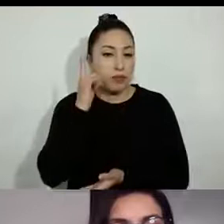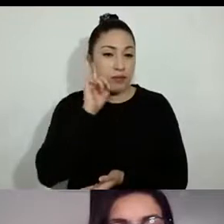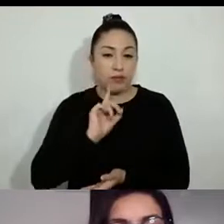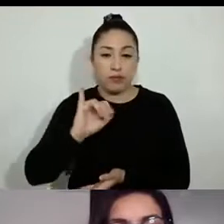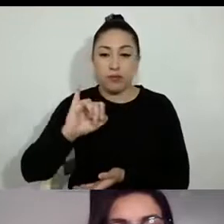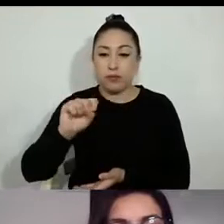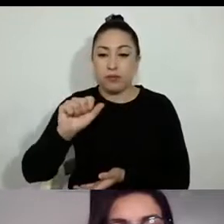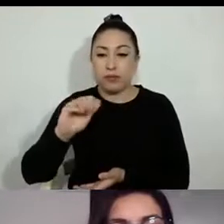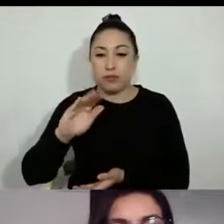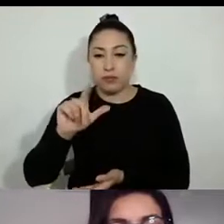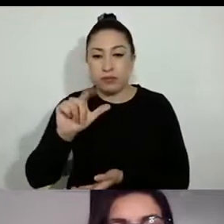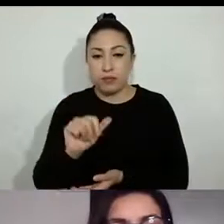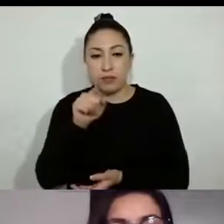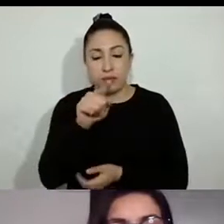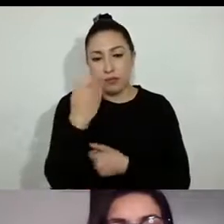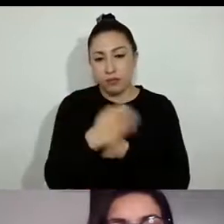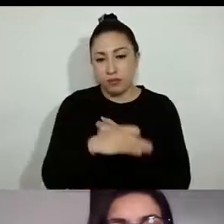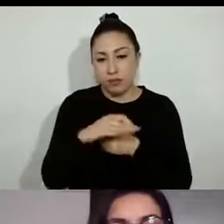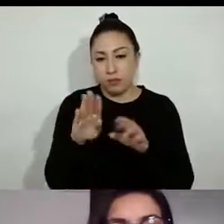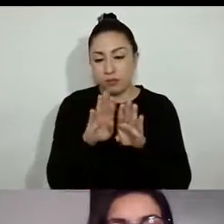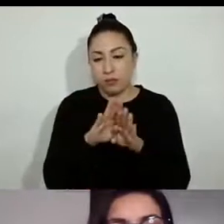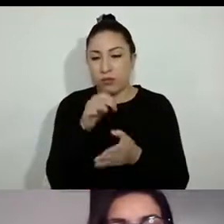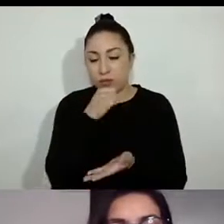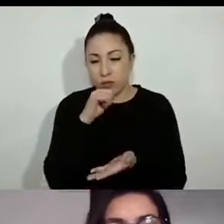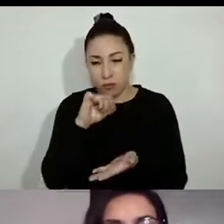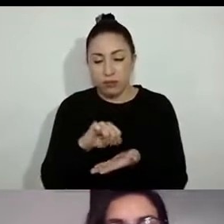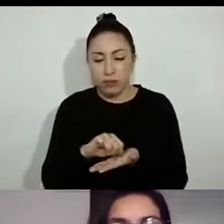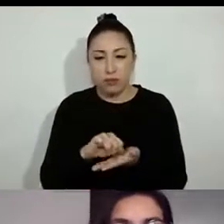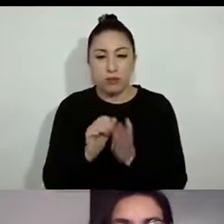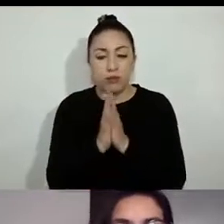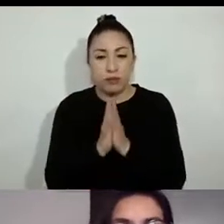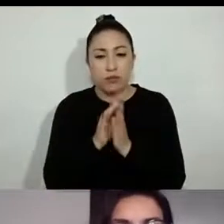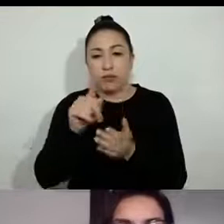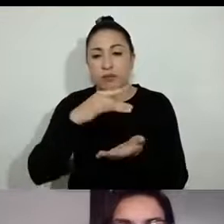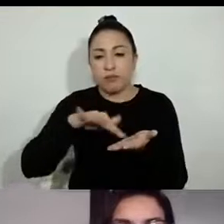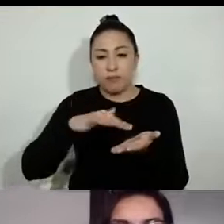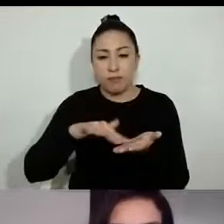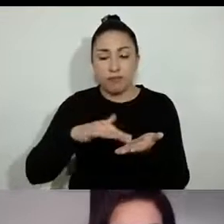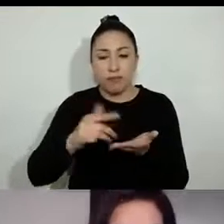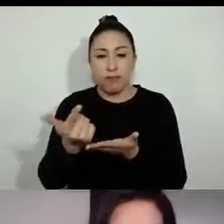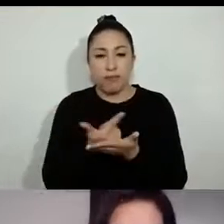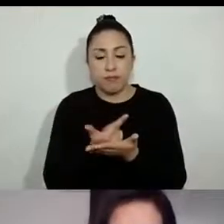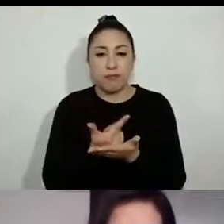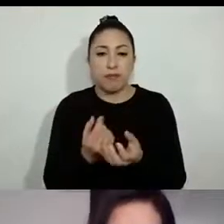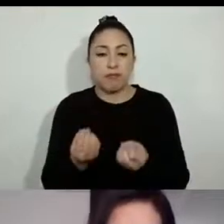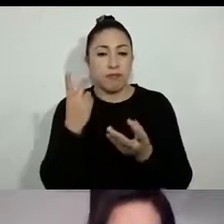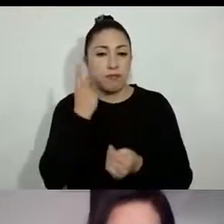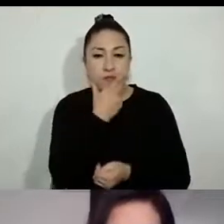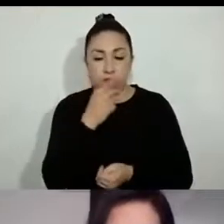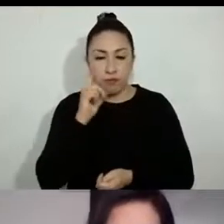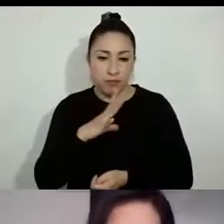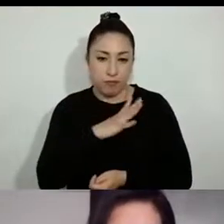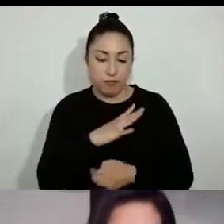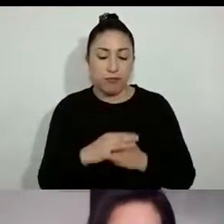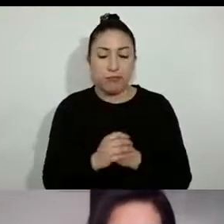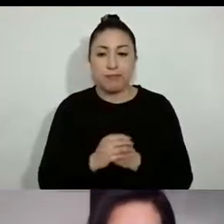Rosales, que fungirá en esta sesión como secretaria de esta comisión, de lectura a la lista de asistencia.